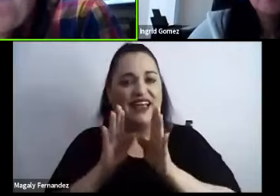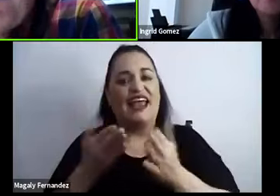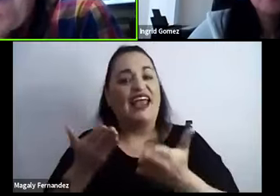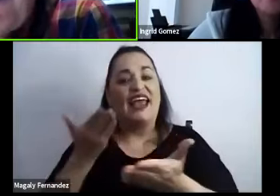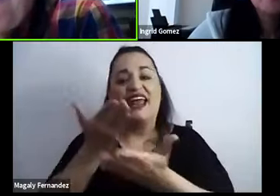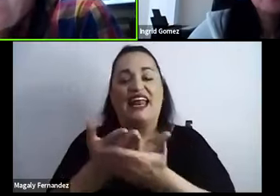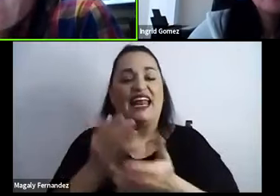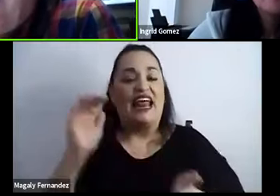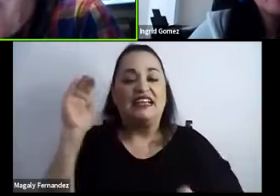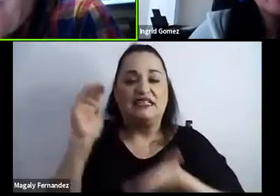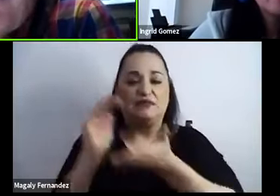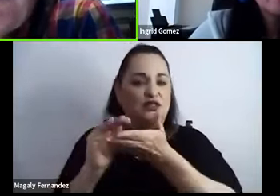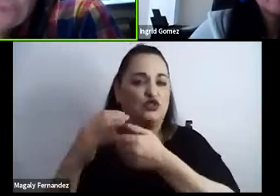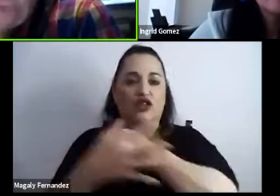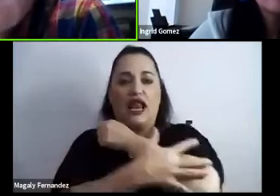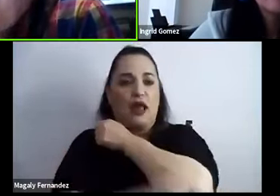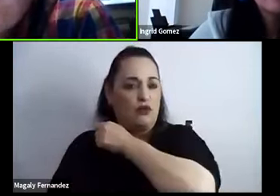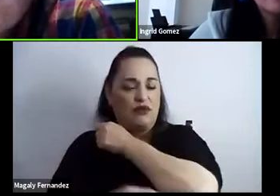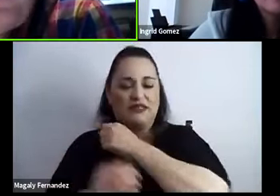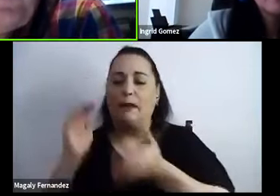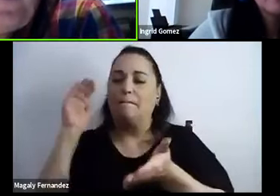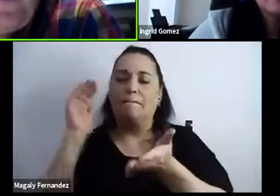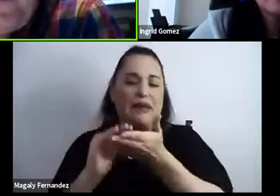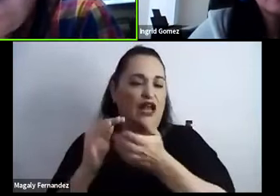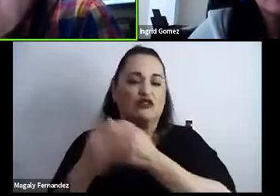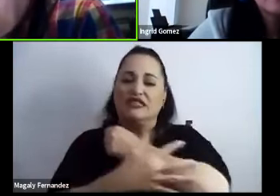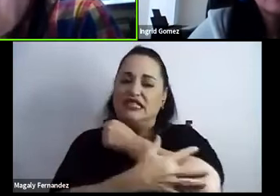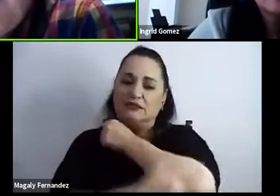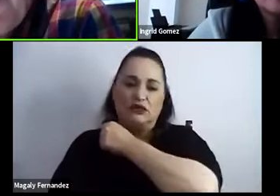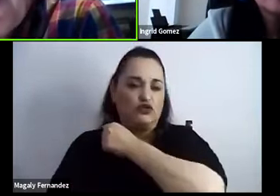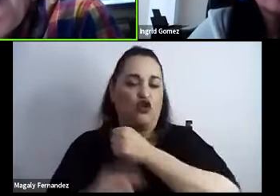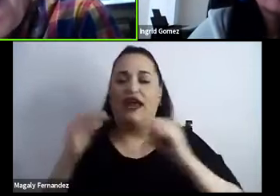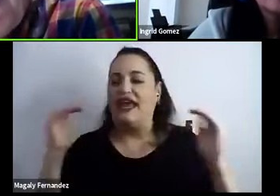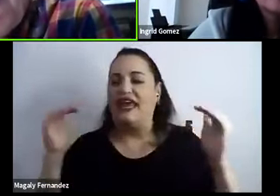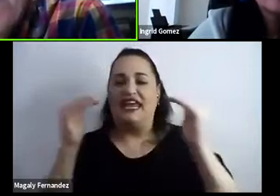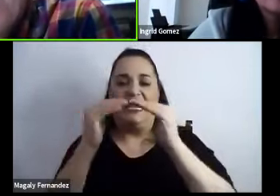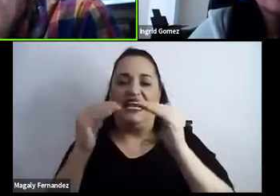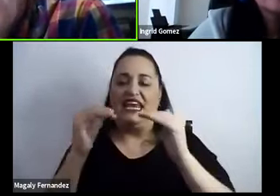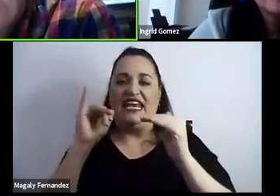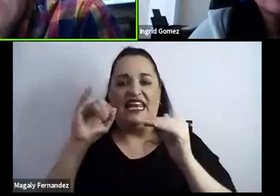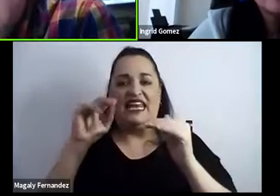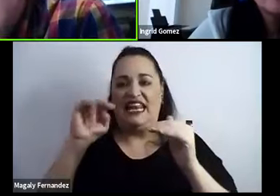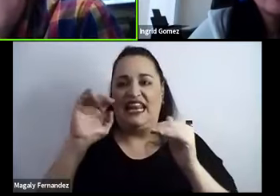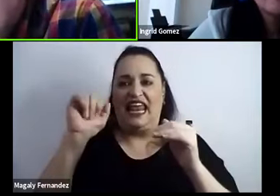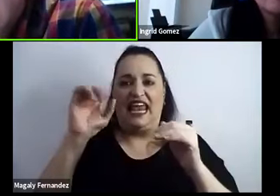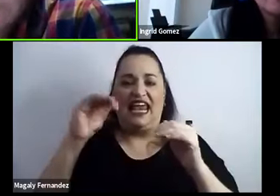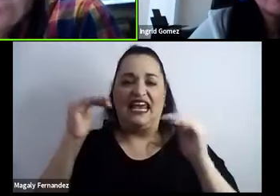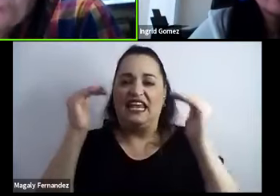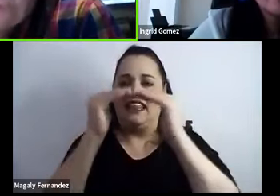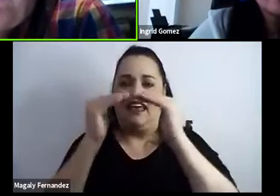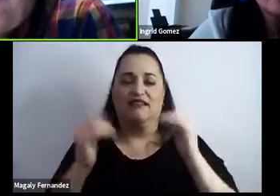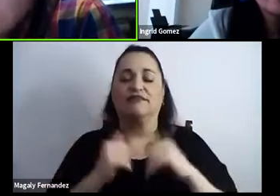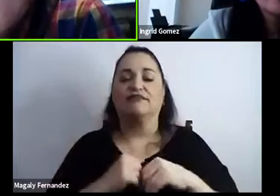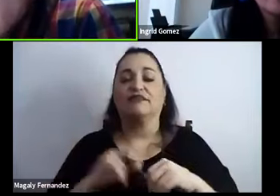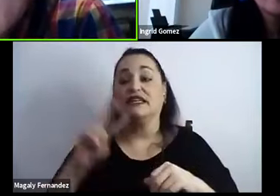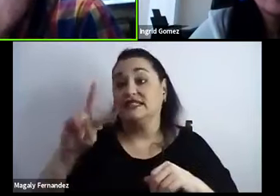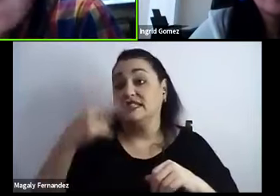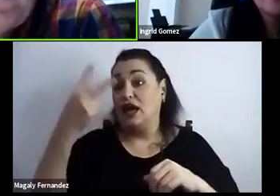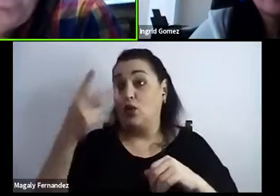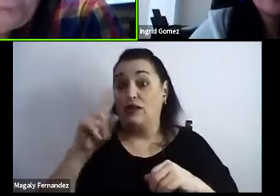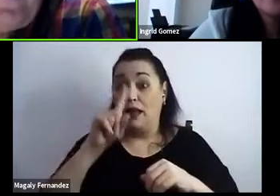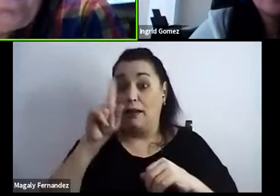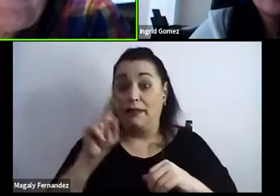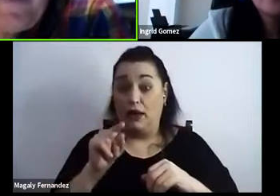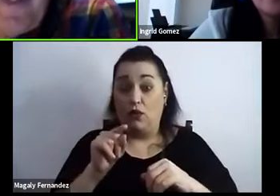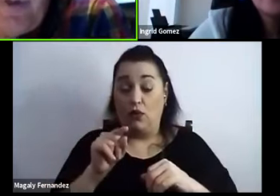disminución de la pobreza y aún menos una disminución de la inequidad. La segunda pregunta, creo, luego me lo aclara